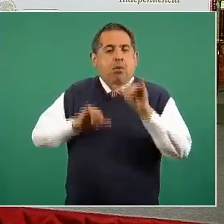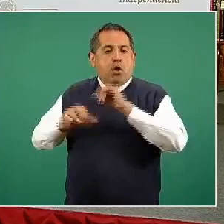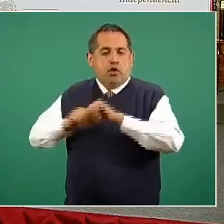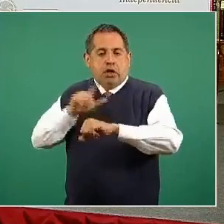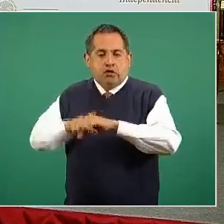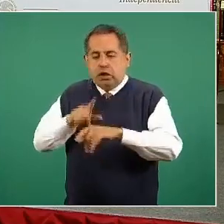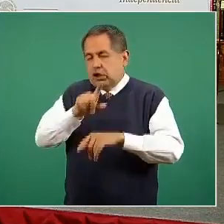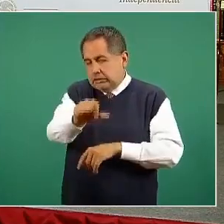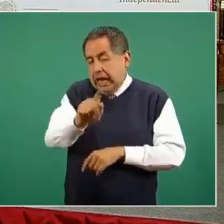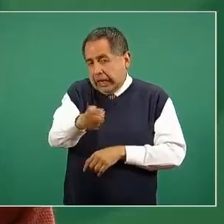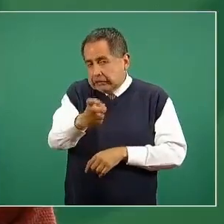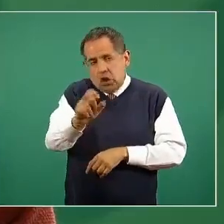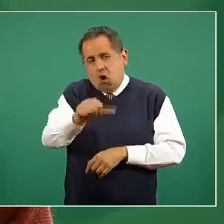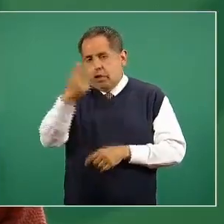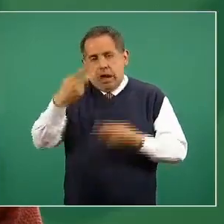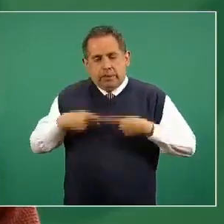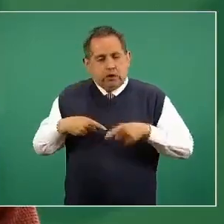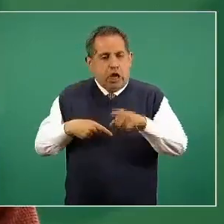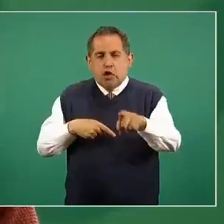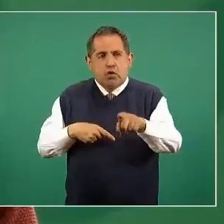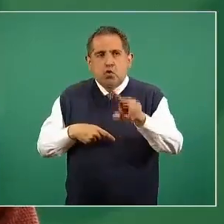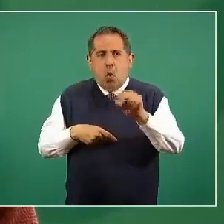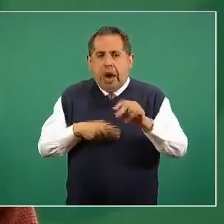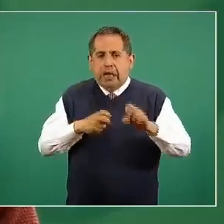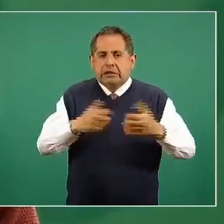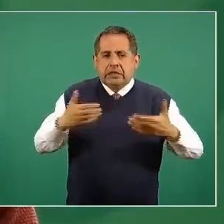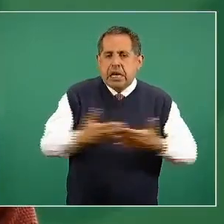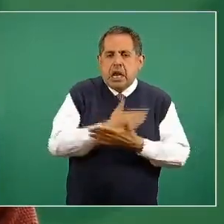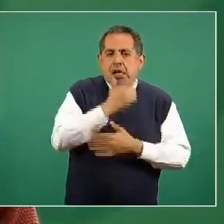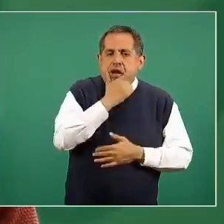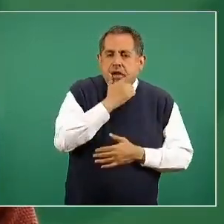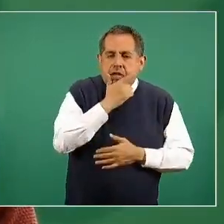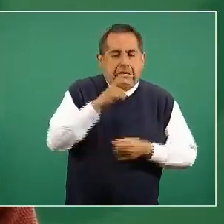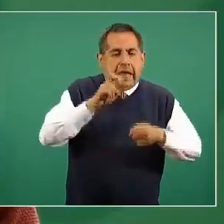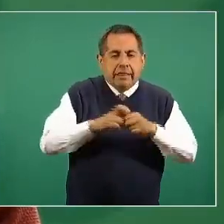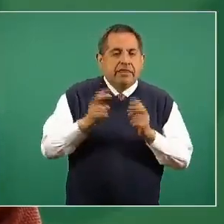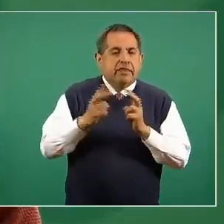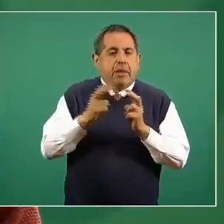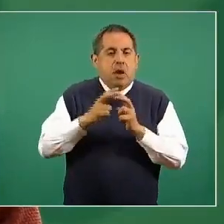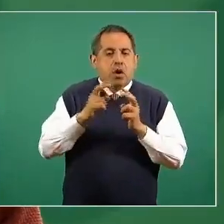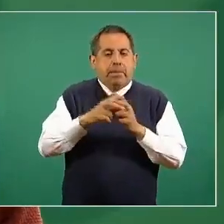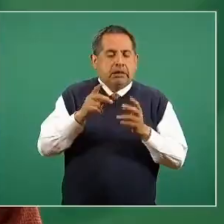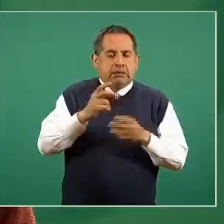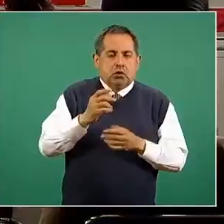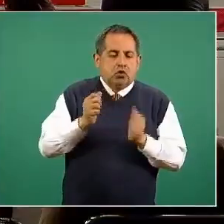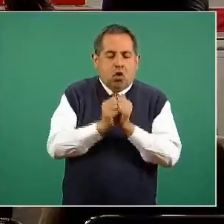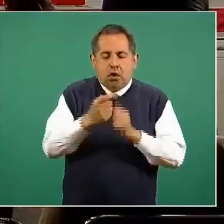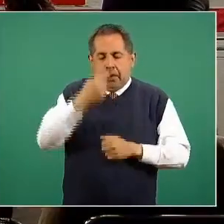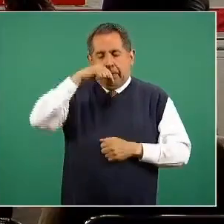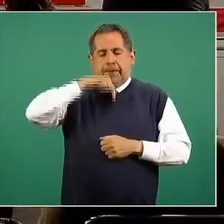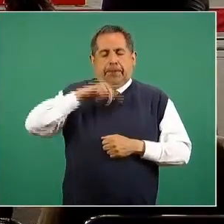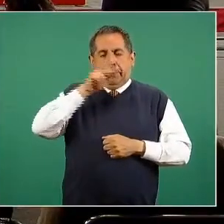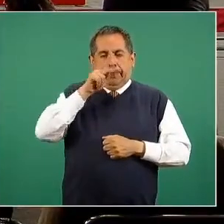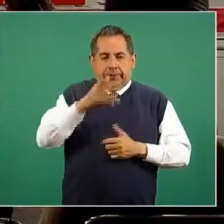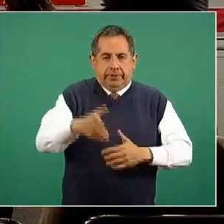Referencia, pero es otra persona, no es el ciudadano británico que está en Tamaulipas intubado.